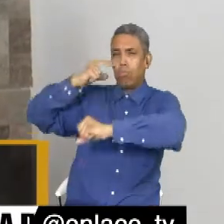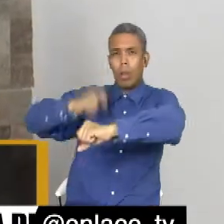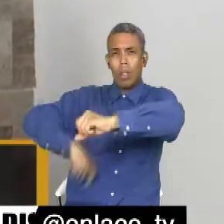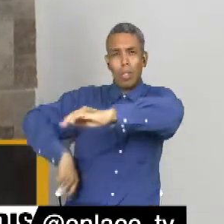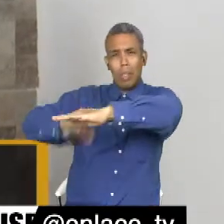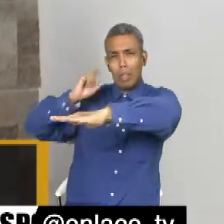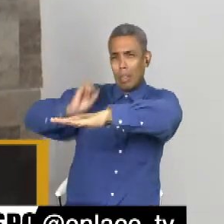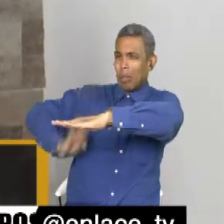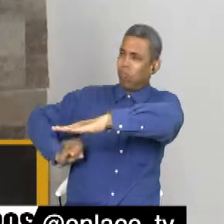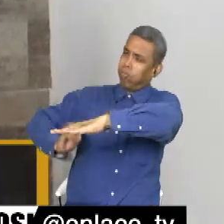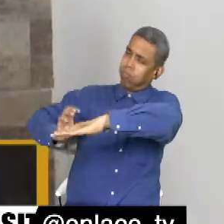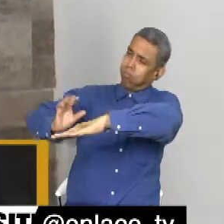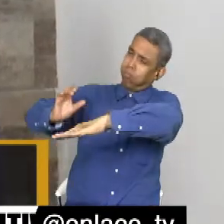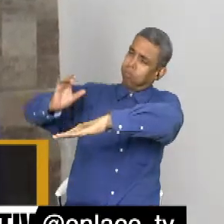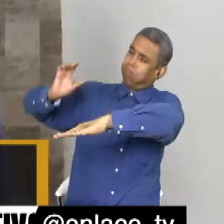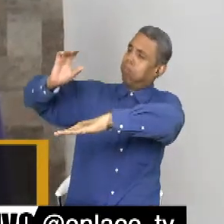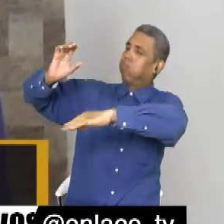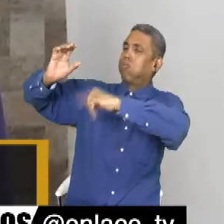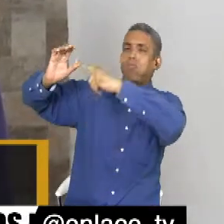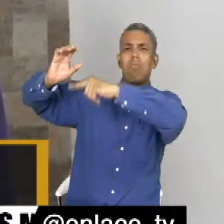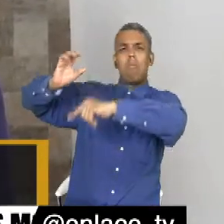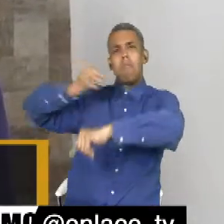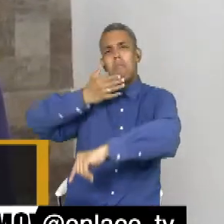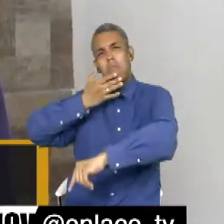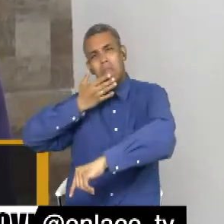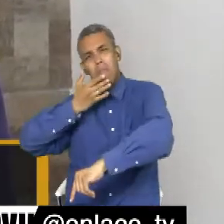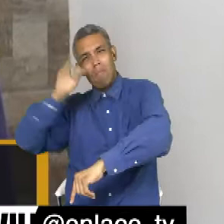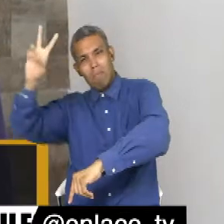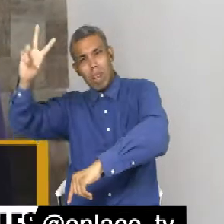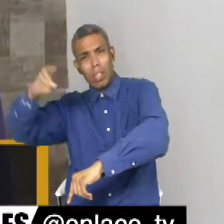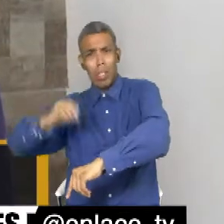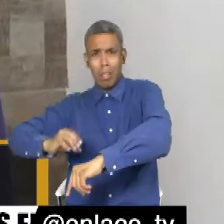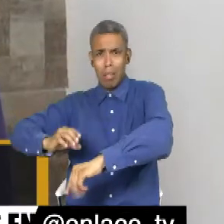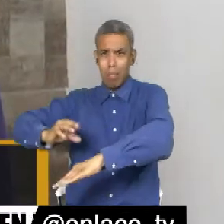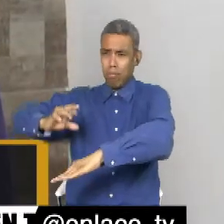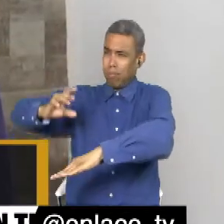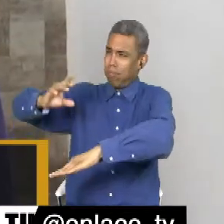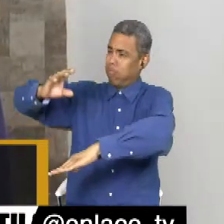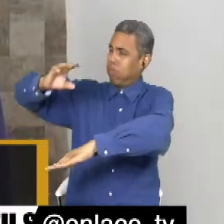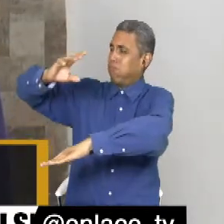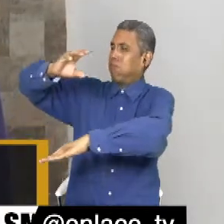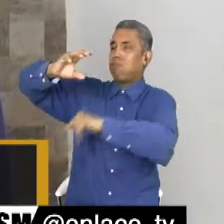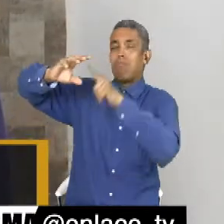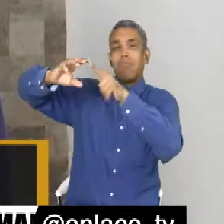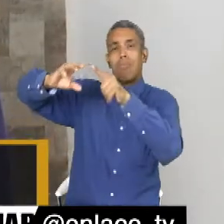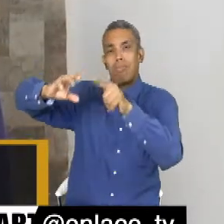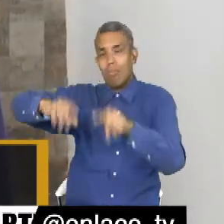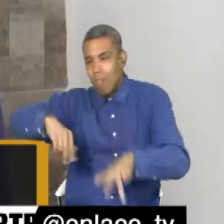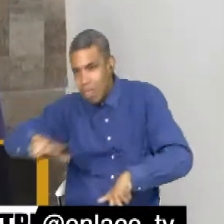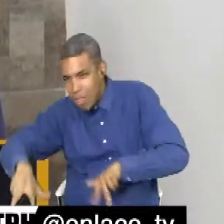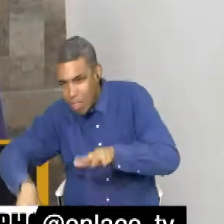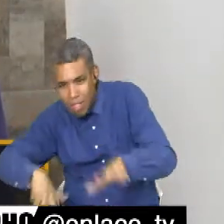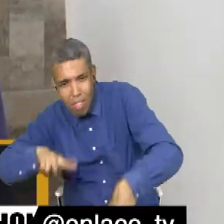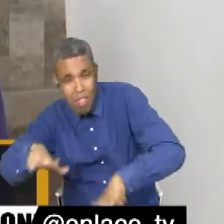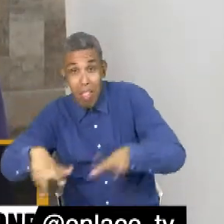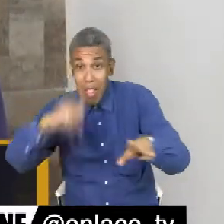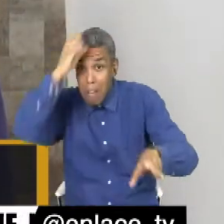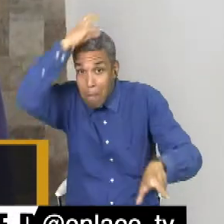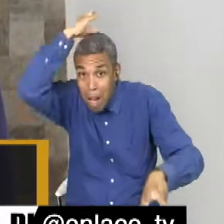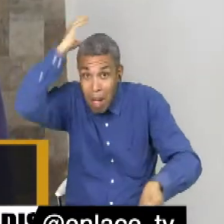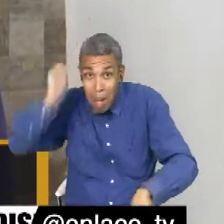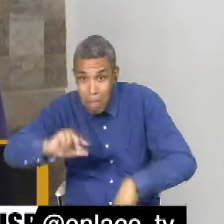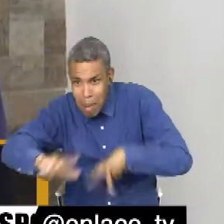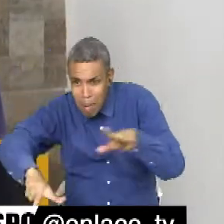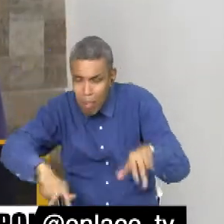Eran cientos de iguanas, cual antorchas vivientes, celebrando una fiesta a la especie.